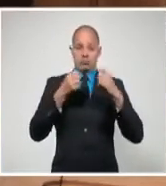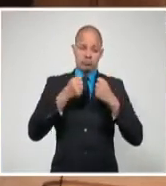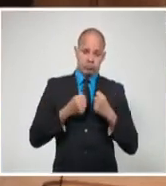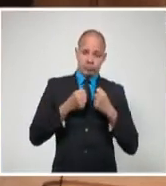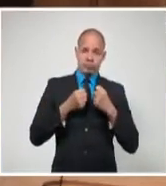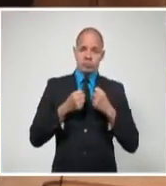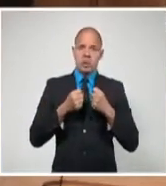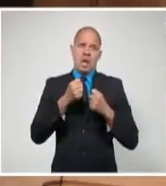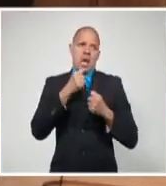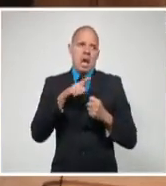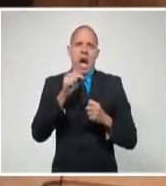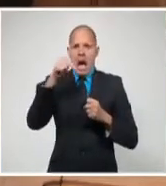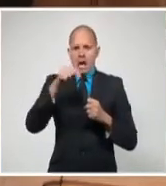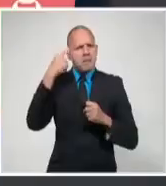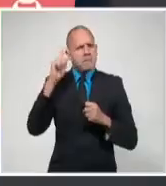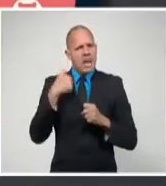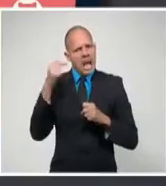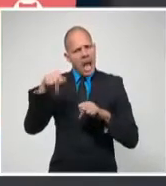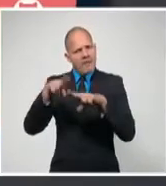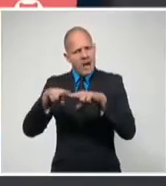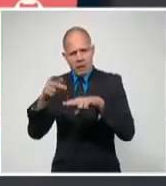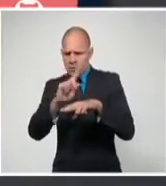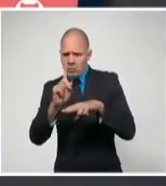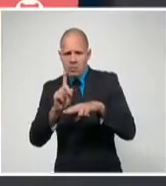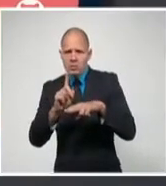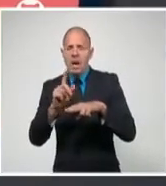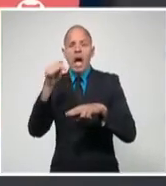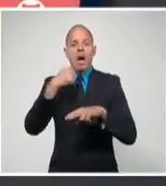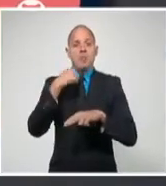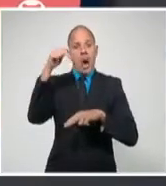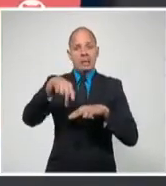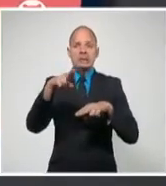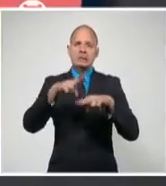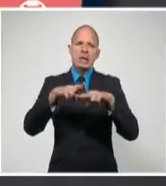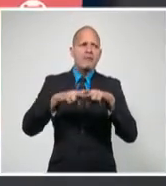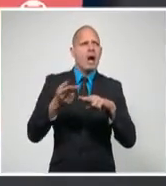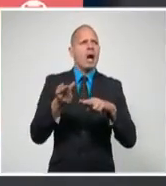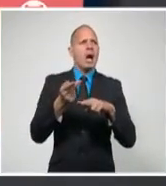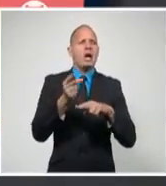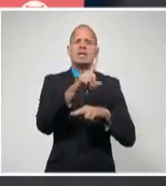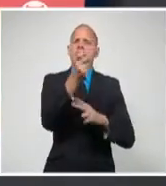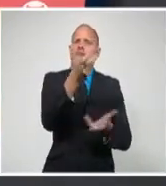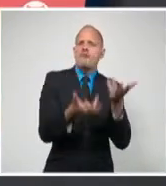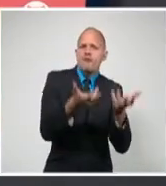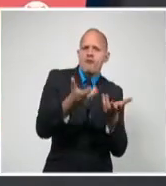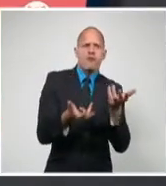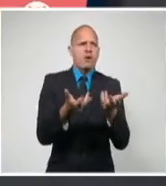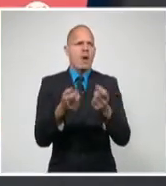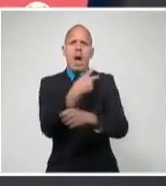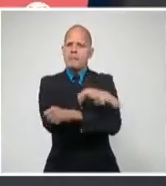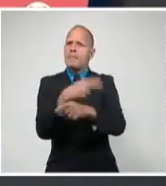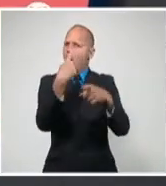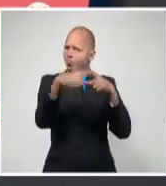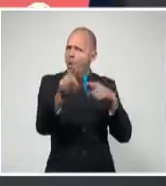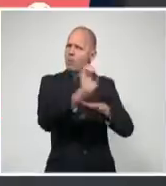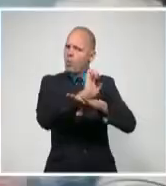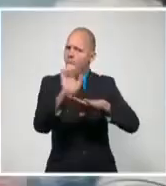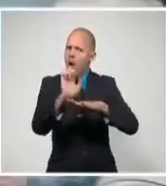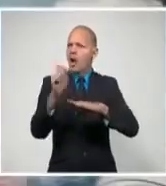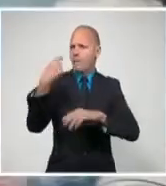desde Cienfuegos, desde Santiago, Cuba, desde Ecuador, desde España, y el modelo colaborativo de datos lo permitió. A